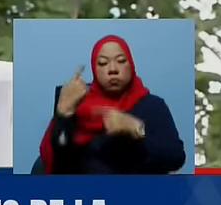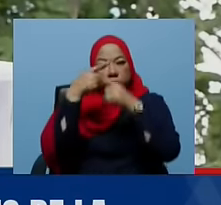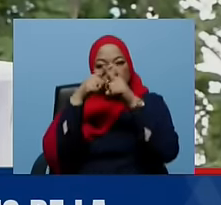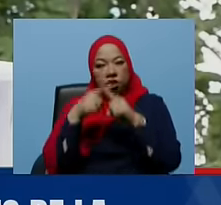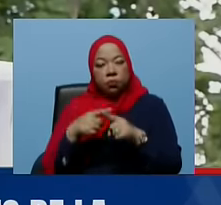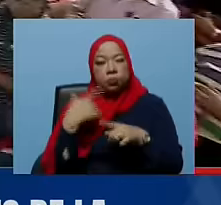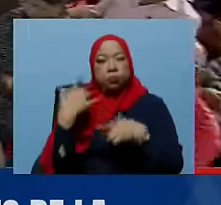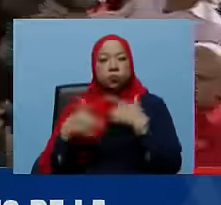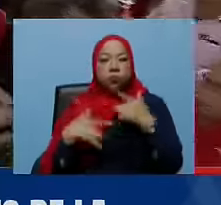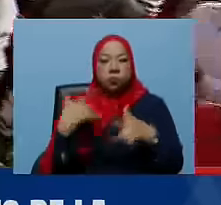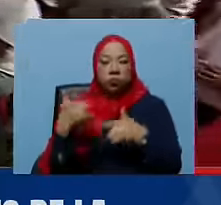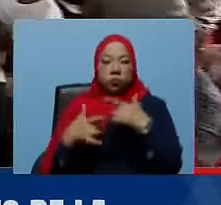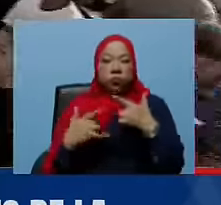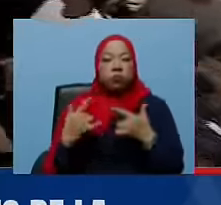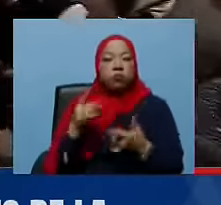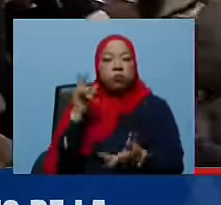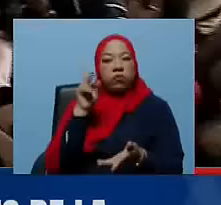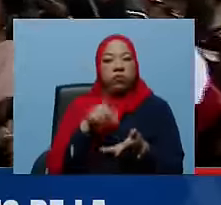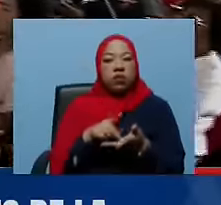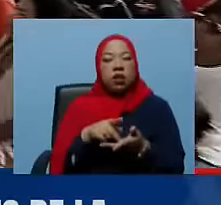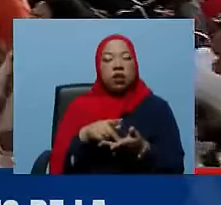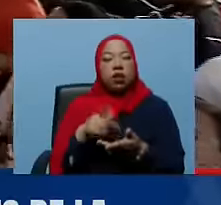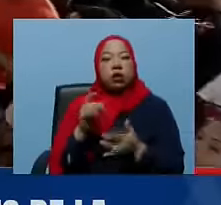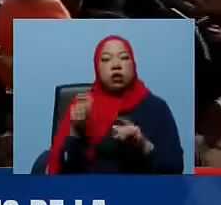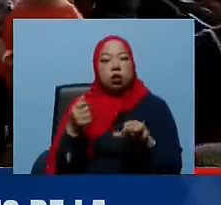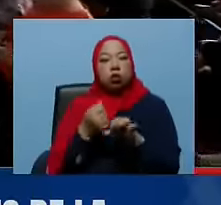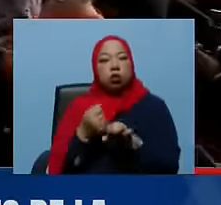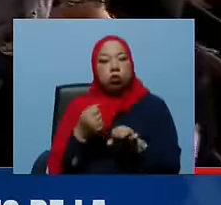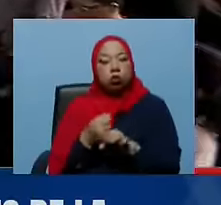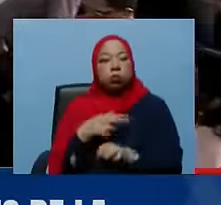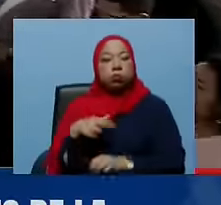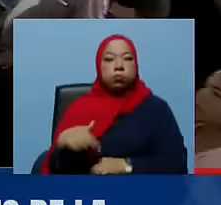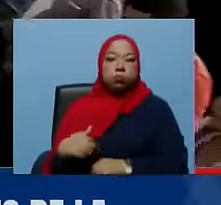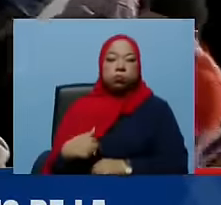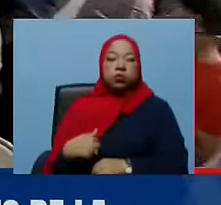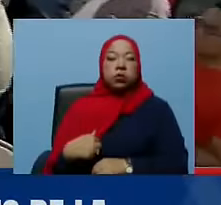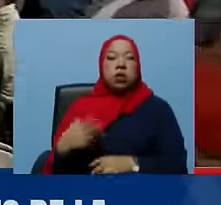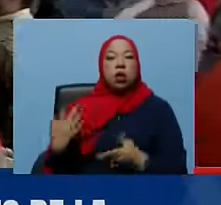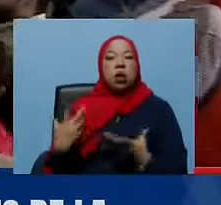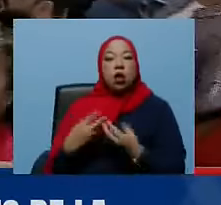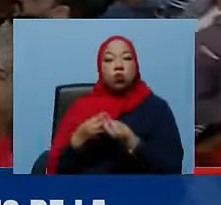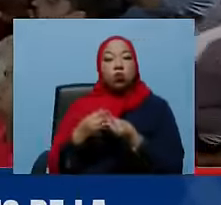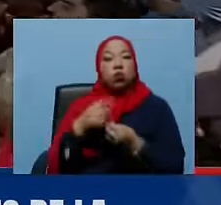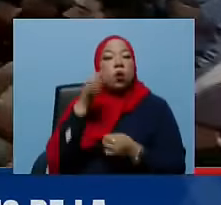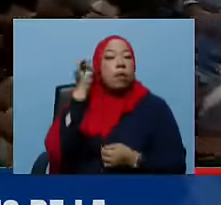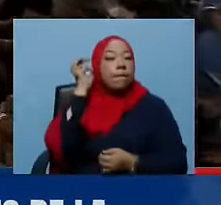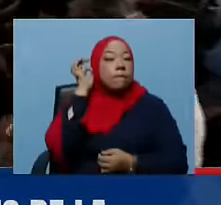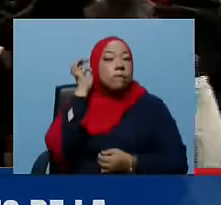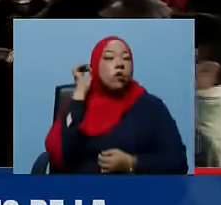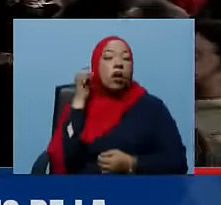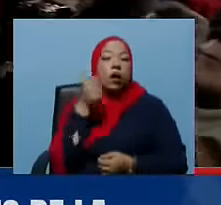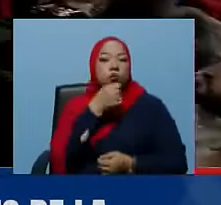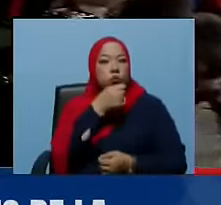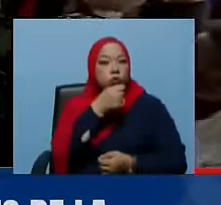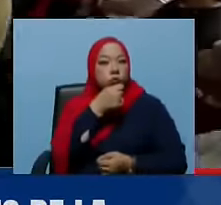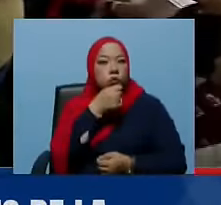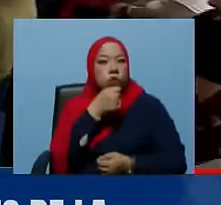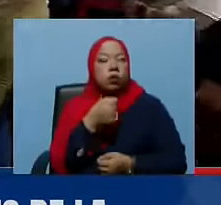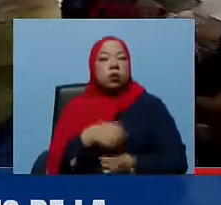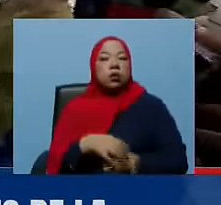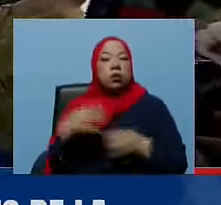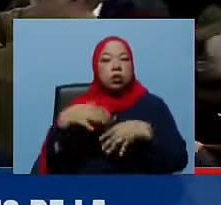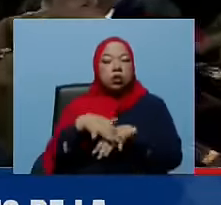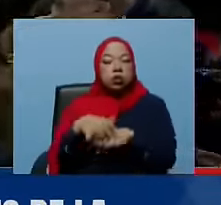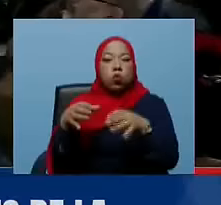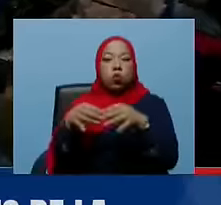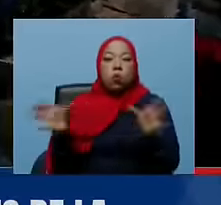de esta, digamos, esta etapa inicial, nosotros le hemos pedido a la compañera Luisana Pérez que tome la palabra, ¿verdad? Ella es integrante del